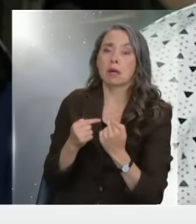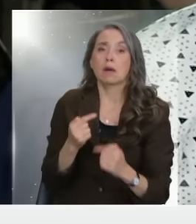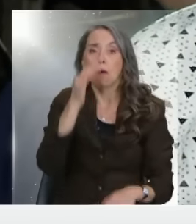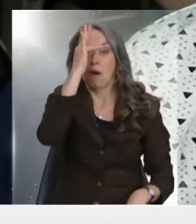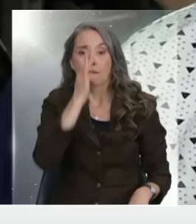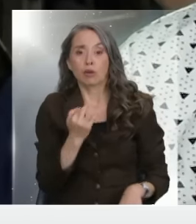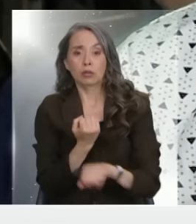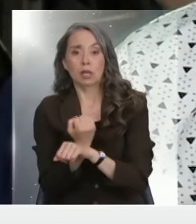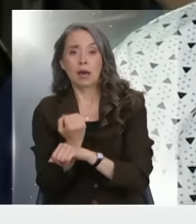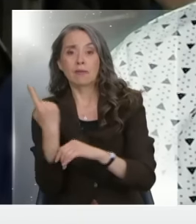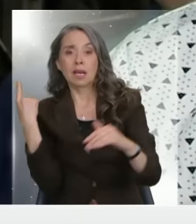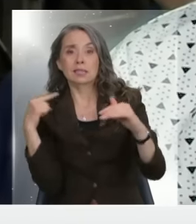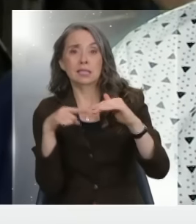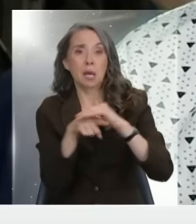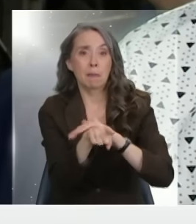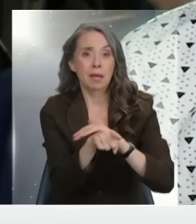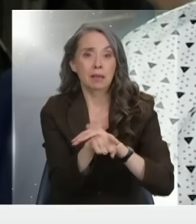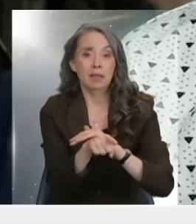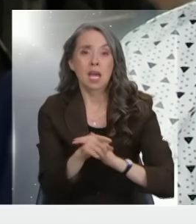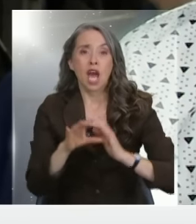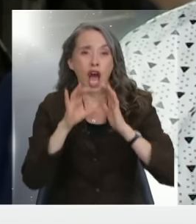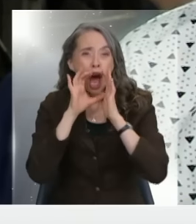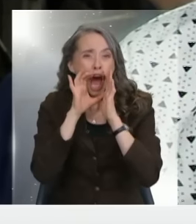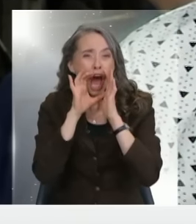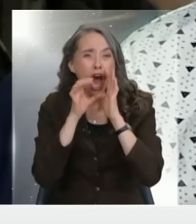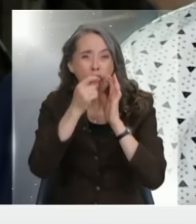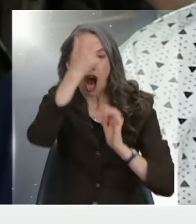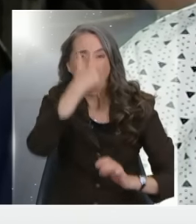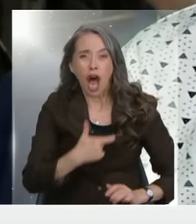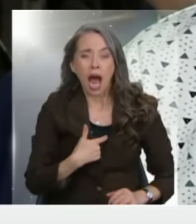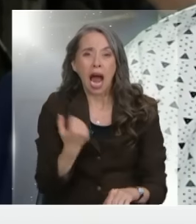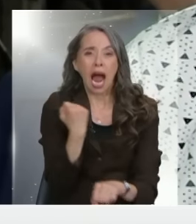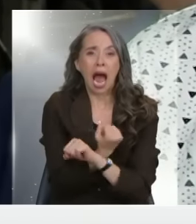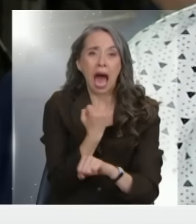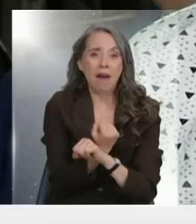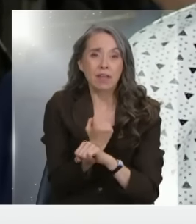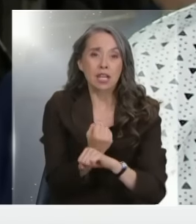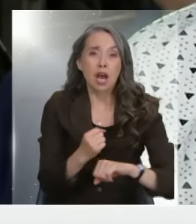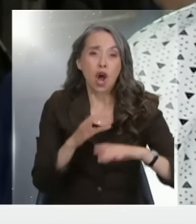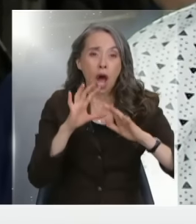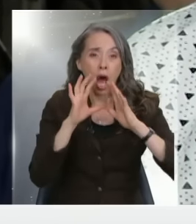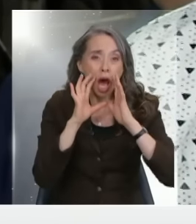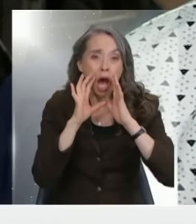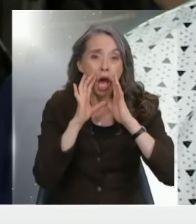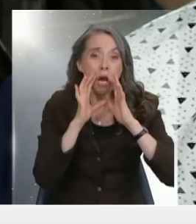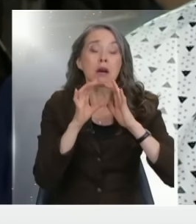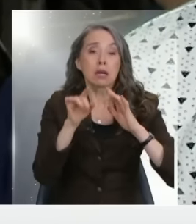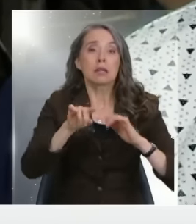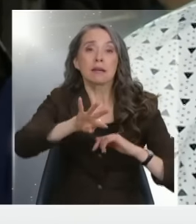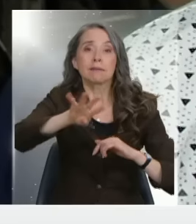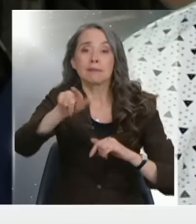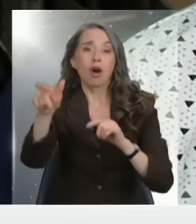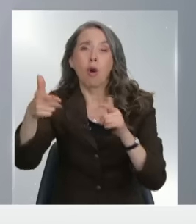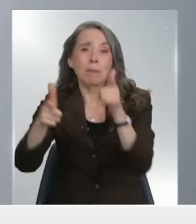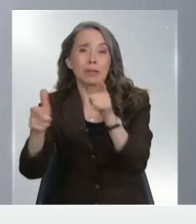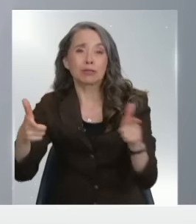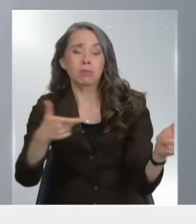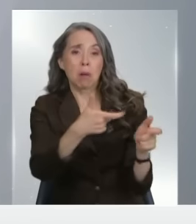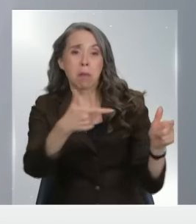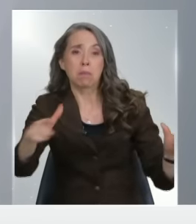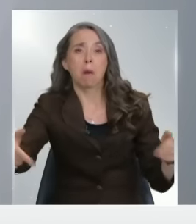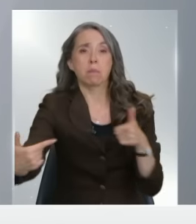carabineros interviene en esta situación, se identifica como tal y se produce una especie de intercambio de disparos.